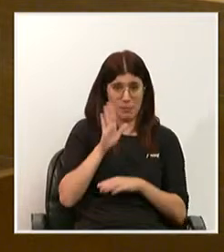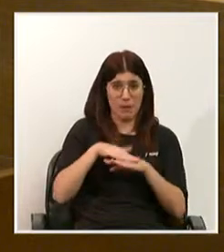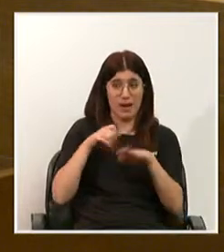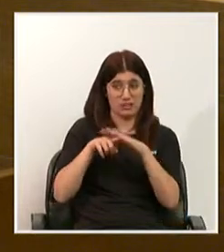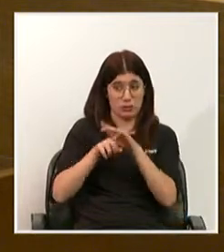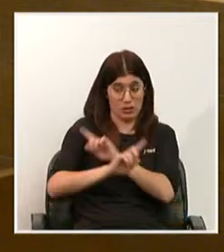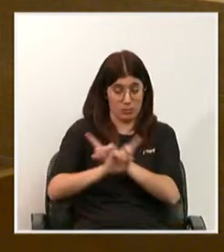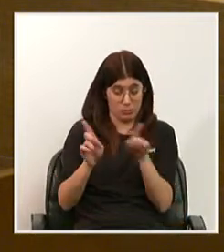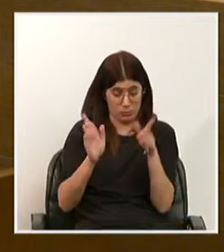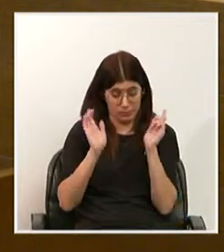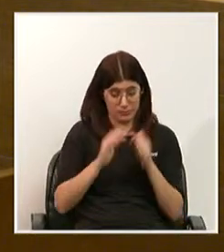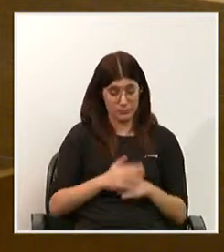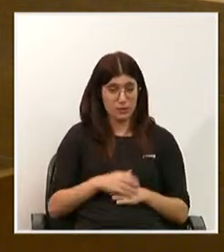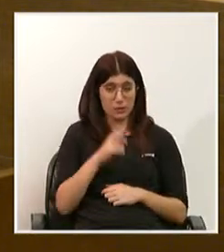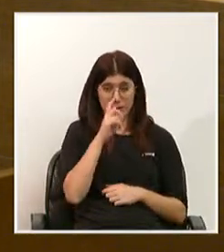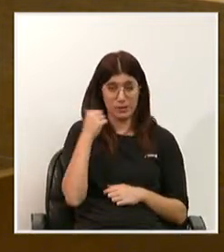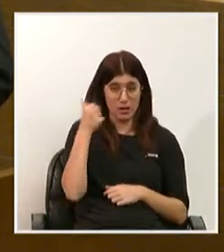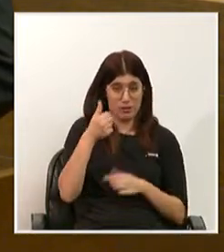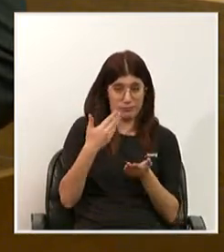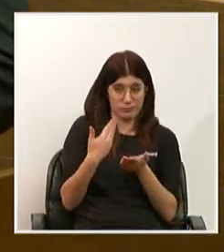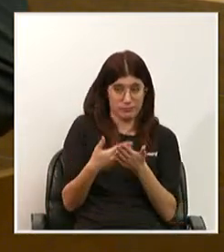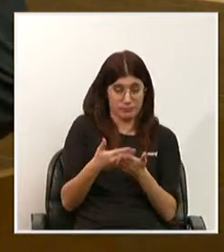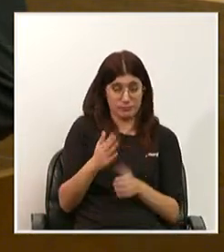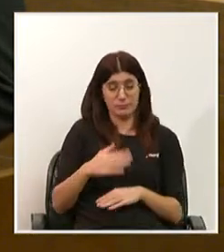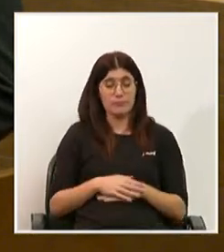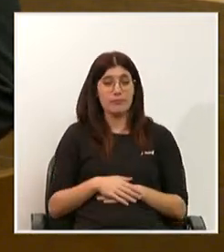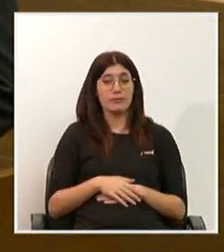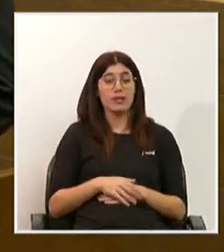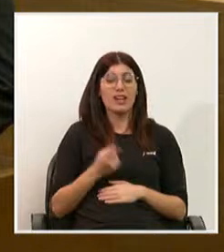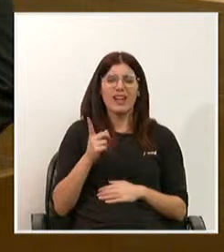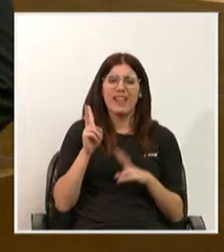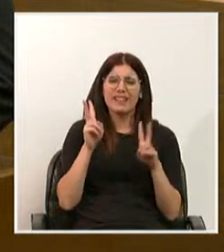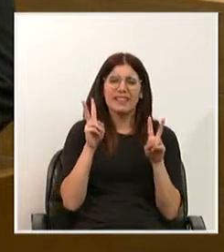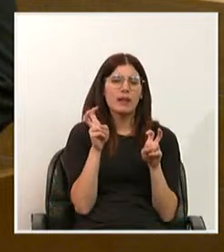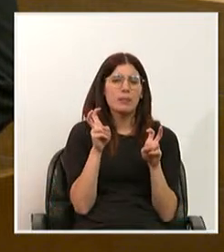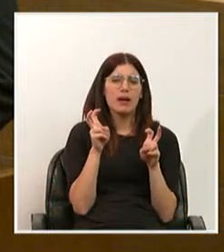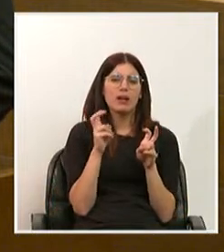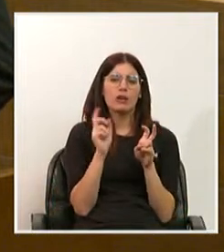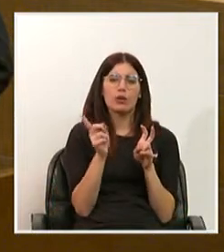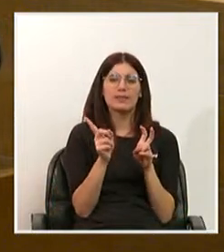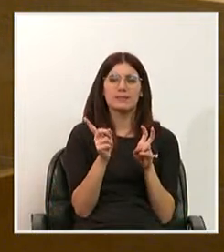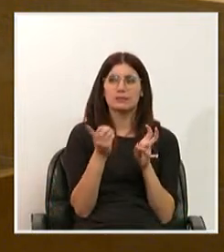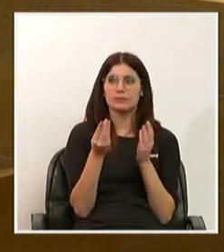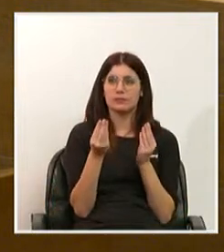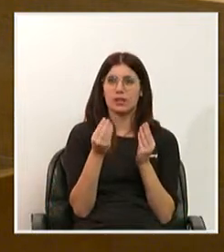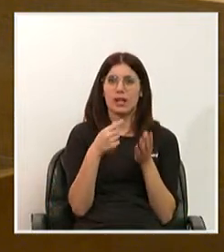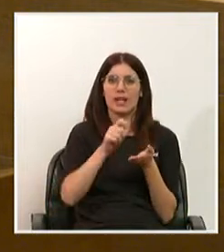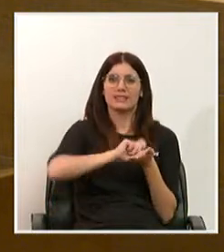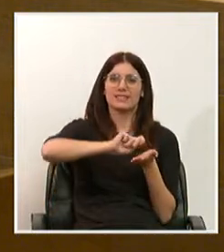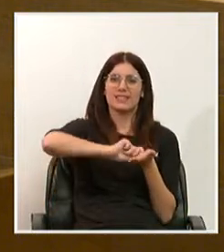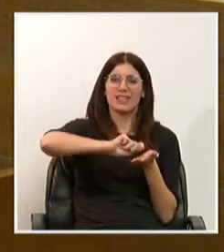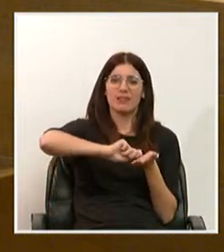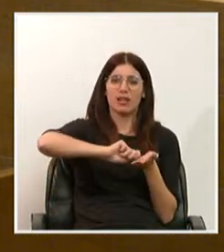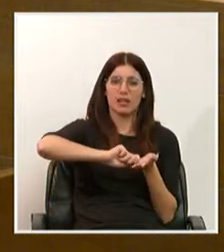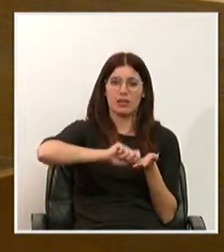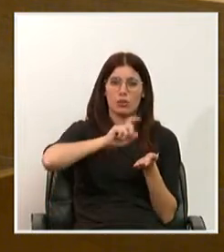como ya se ha visto en tantísimas otras cosas vamos a ver la cuestión no es cómo escriba